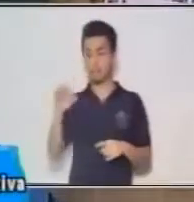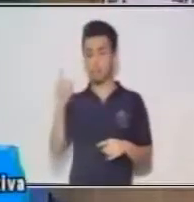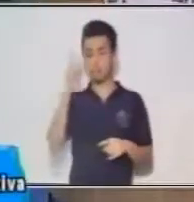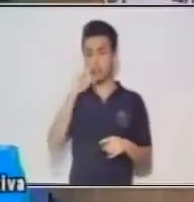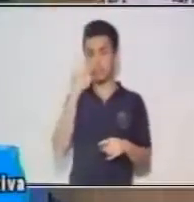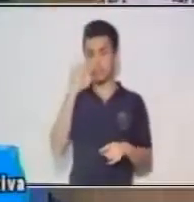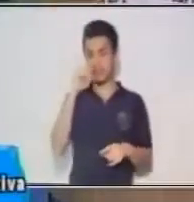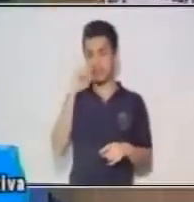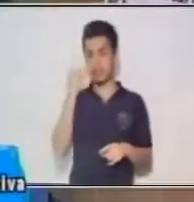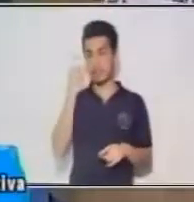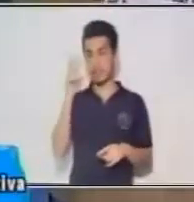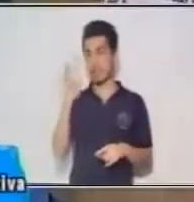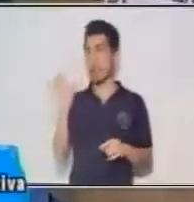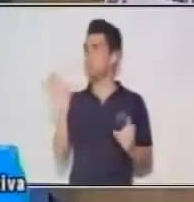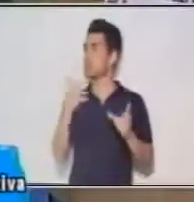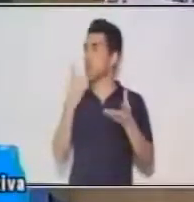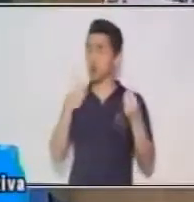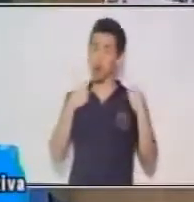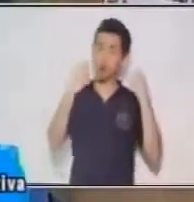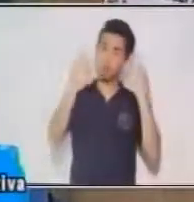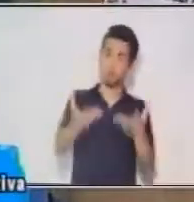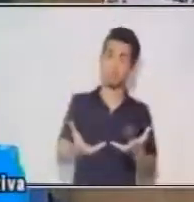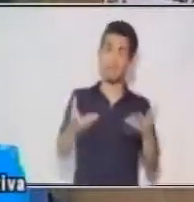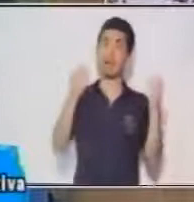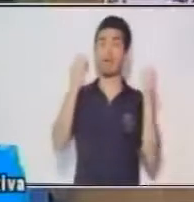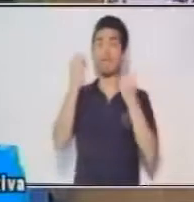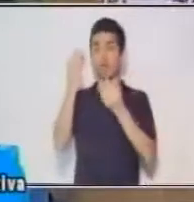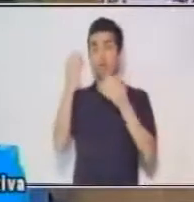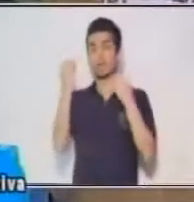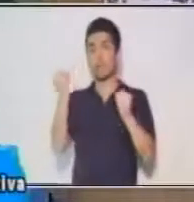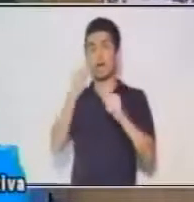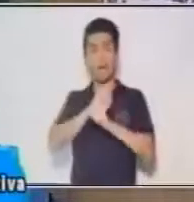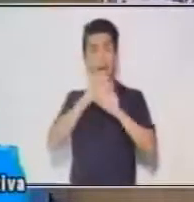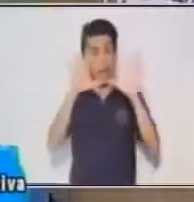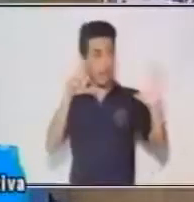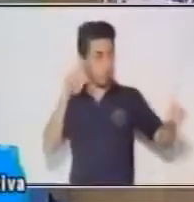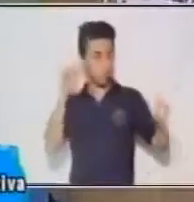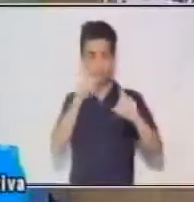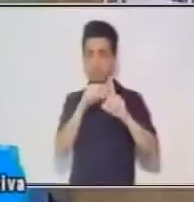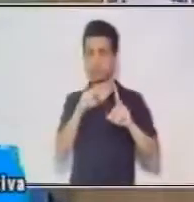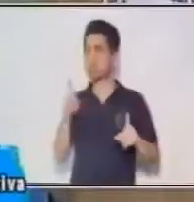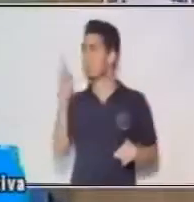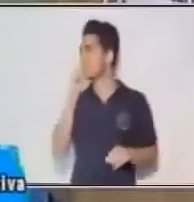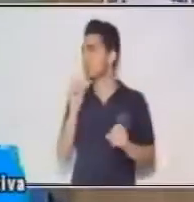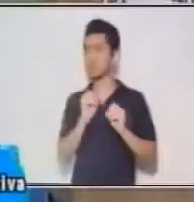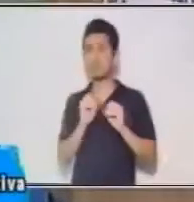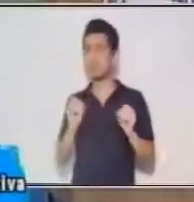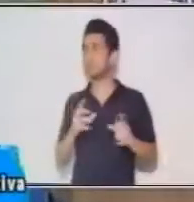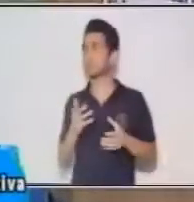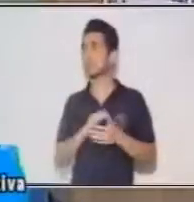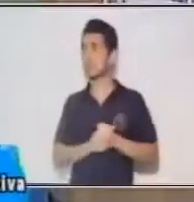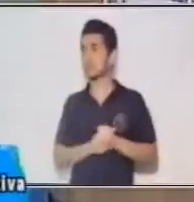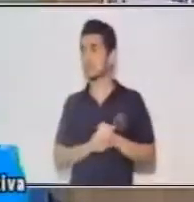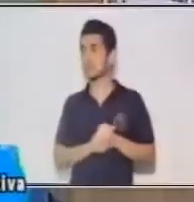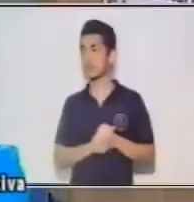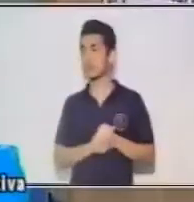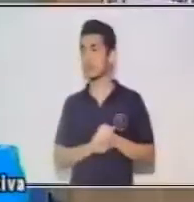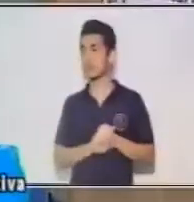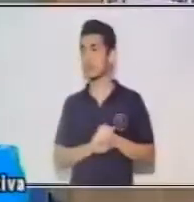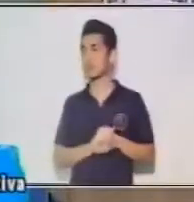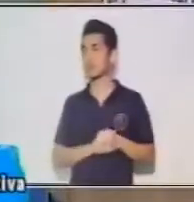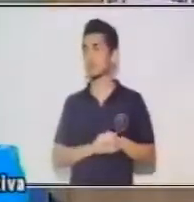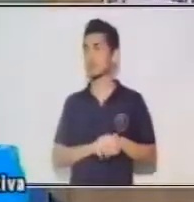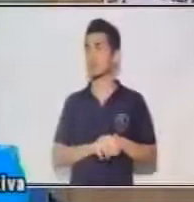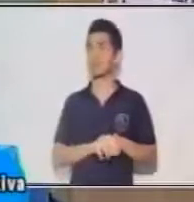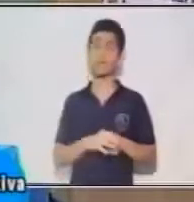dando a conocer la información clara y precisa, y no estoy dando, ¿qué?, mi